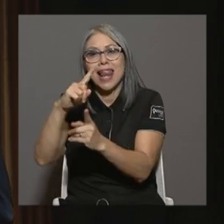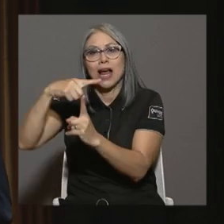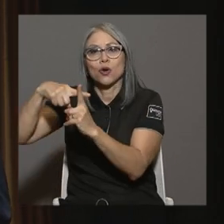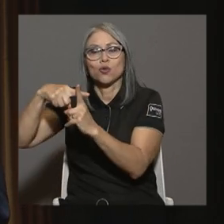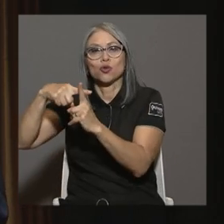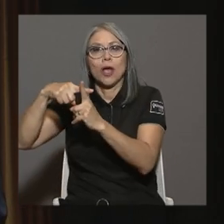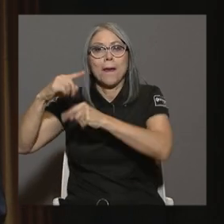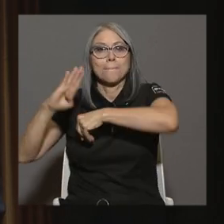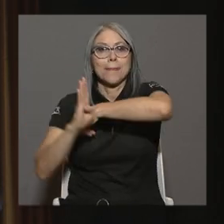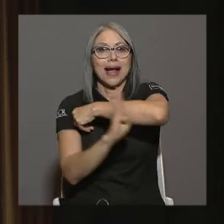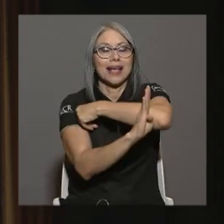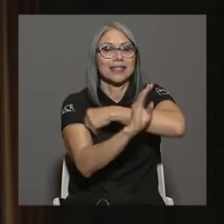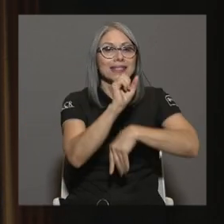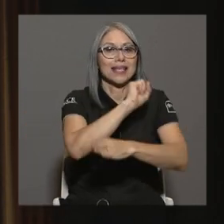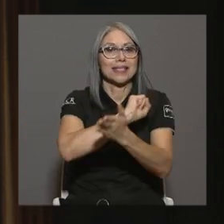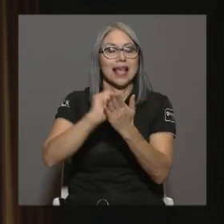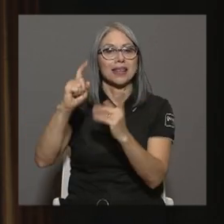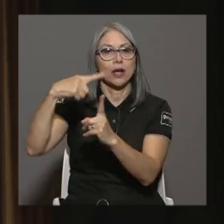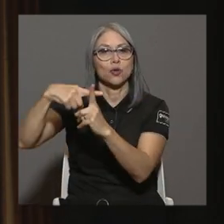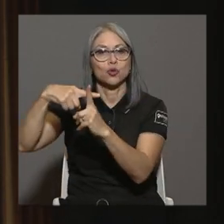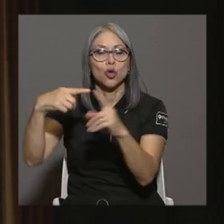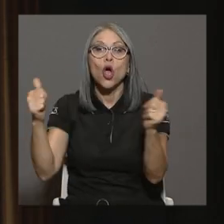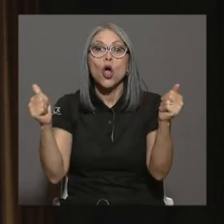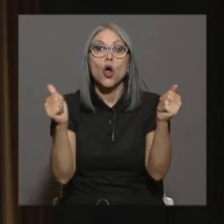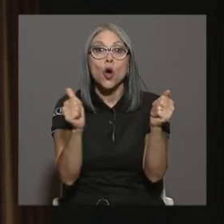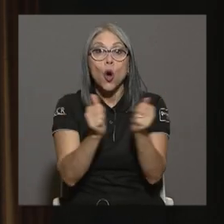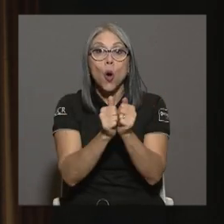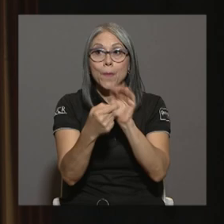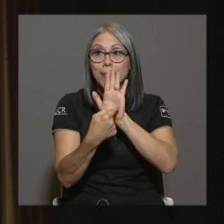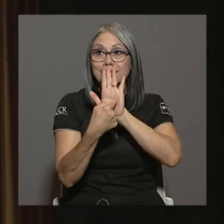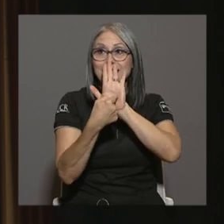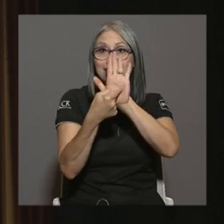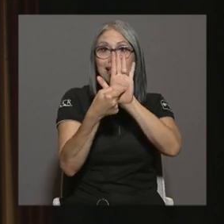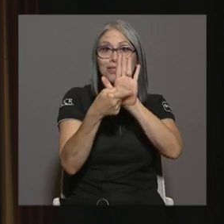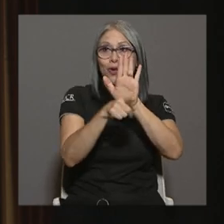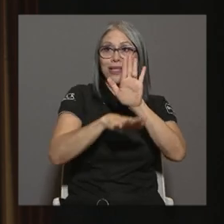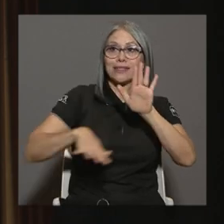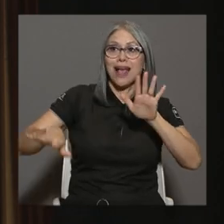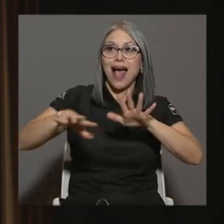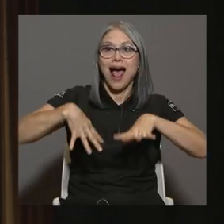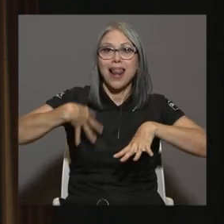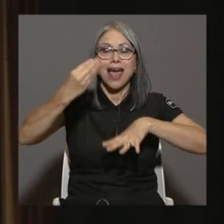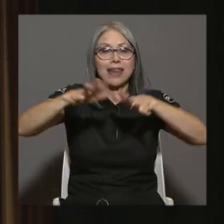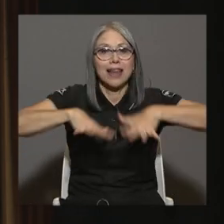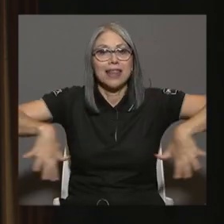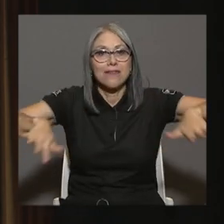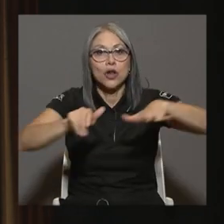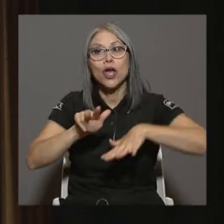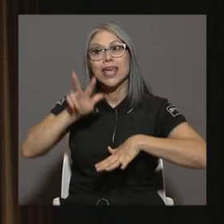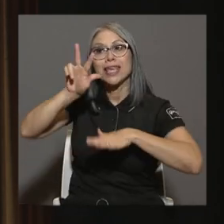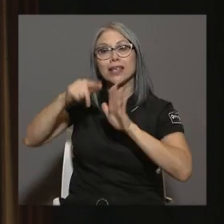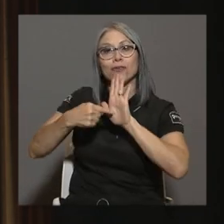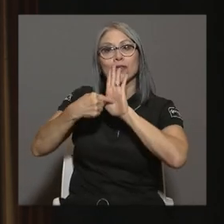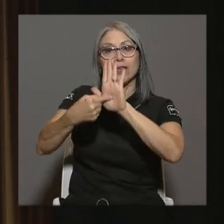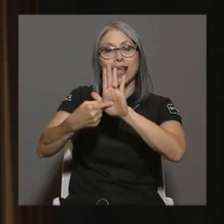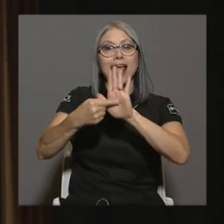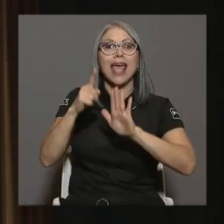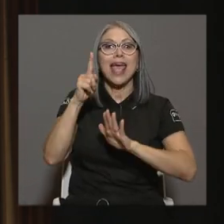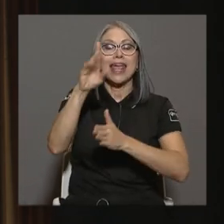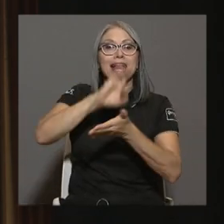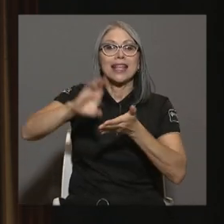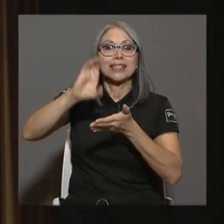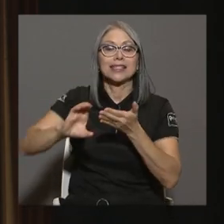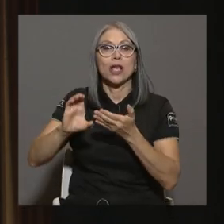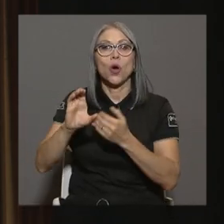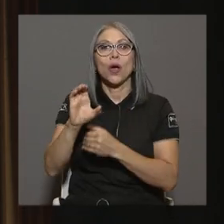y Santa Cruz, con presentaciones al aire libre y tres funciones en el Liceo Clímaco Pérez en